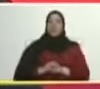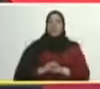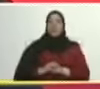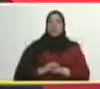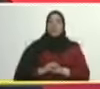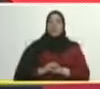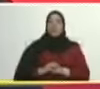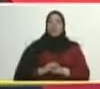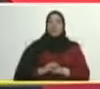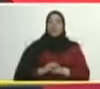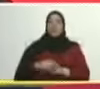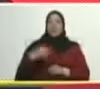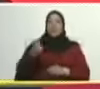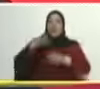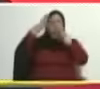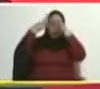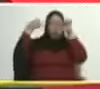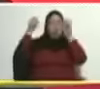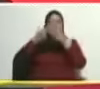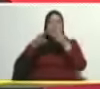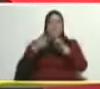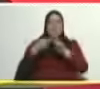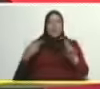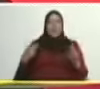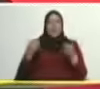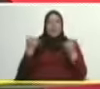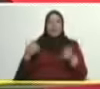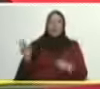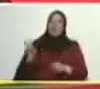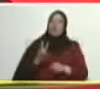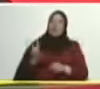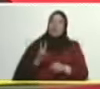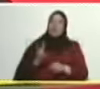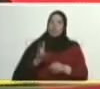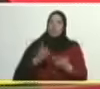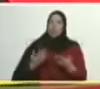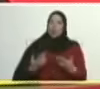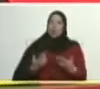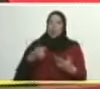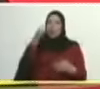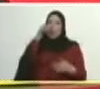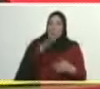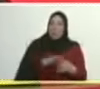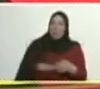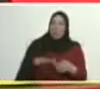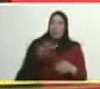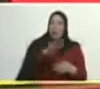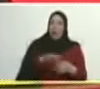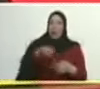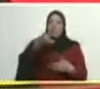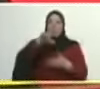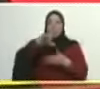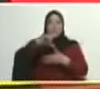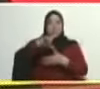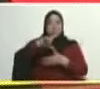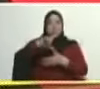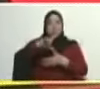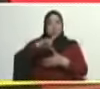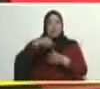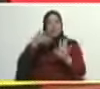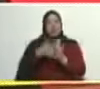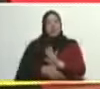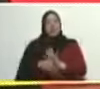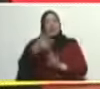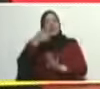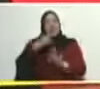de la diplomacia de paz en mi país, denominada Diplomacia de los Pueblos por la Vida, ciertamente nos llenan de